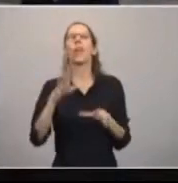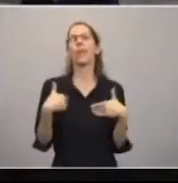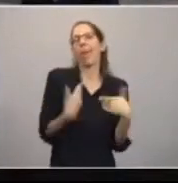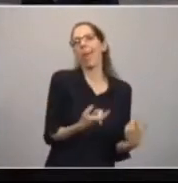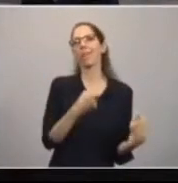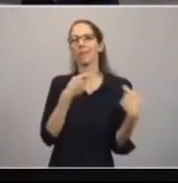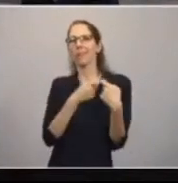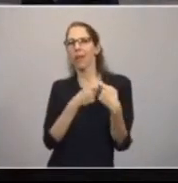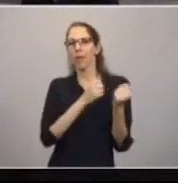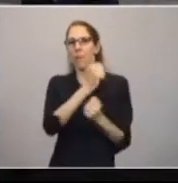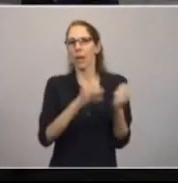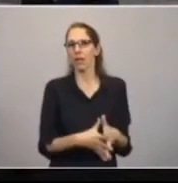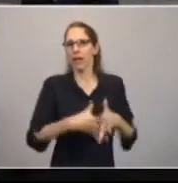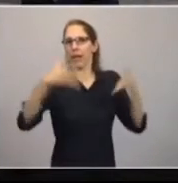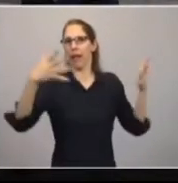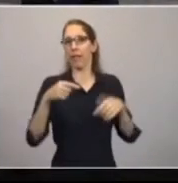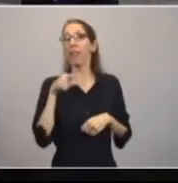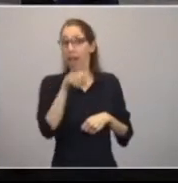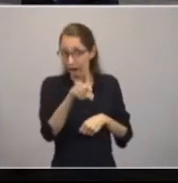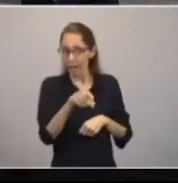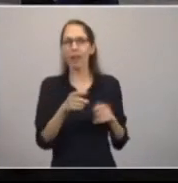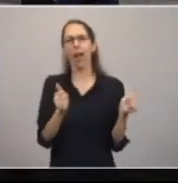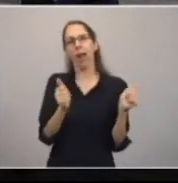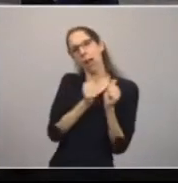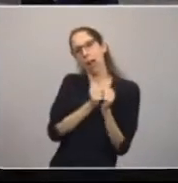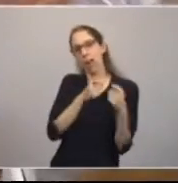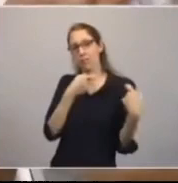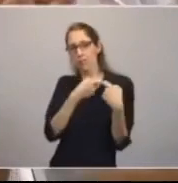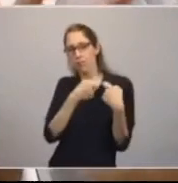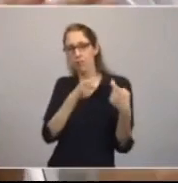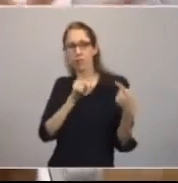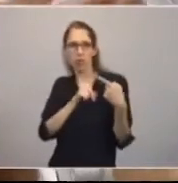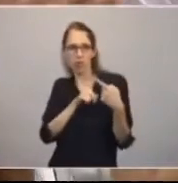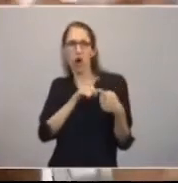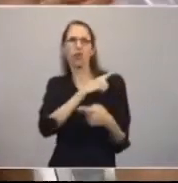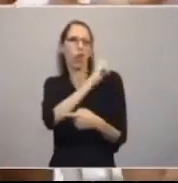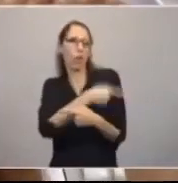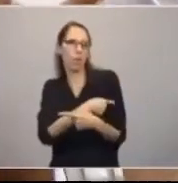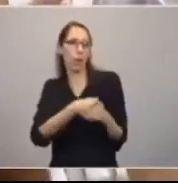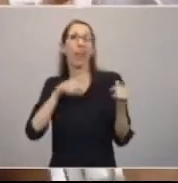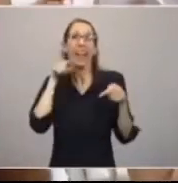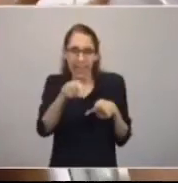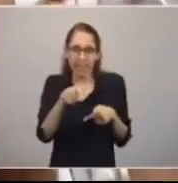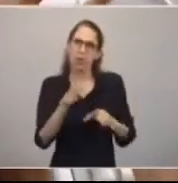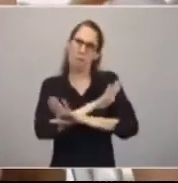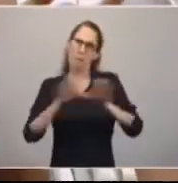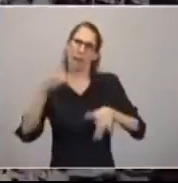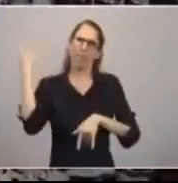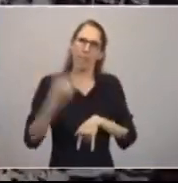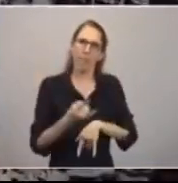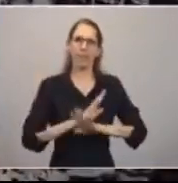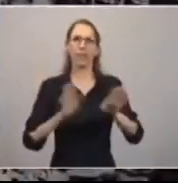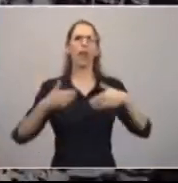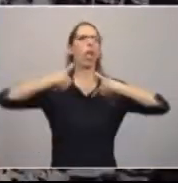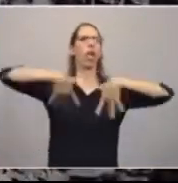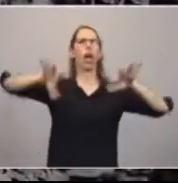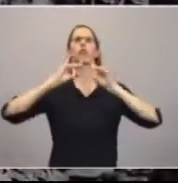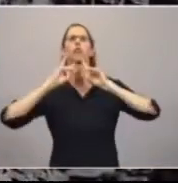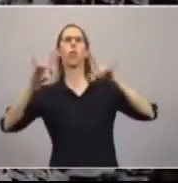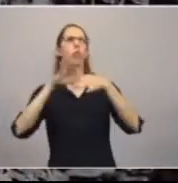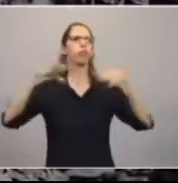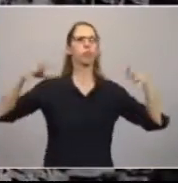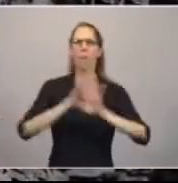grandes corporaciones, es estar del lado de los más poderosos, que no mientan más, es eso, dejar todo a la buena de